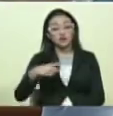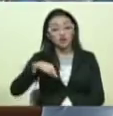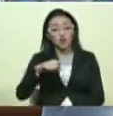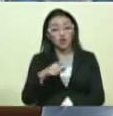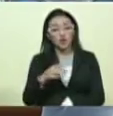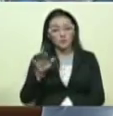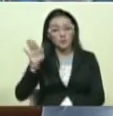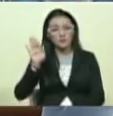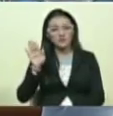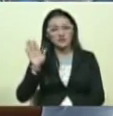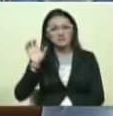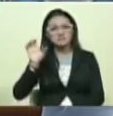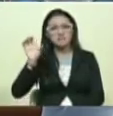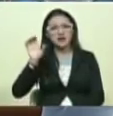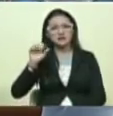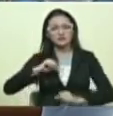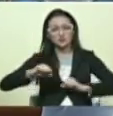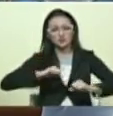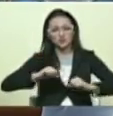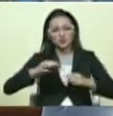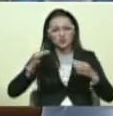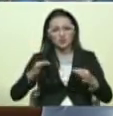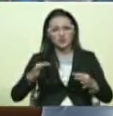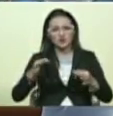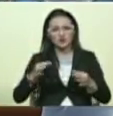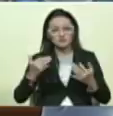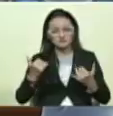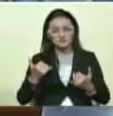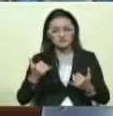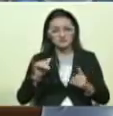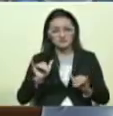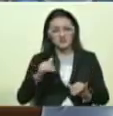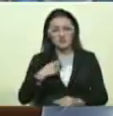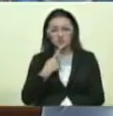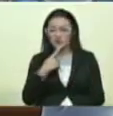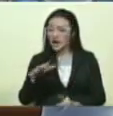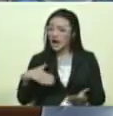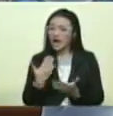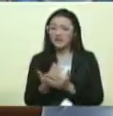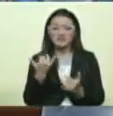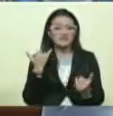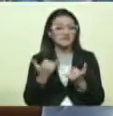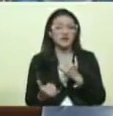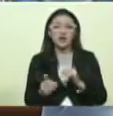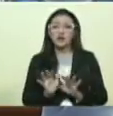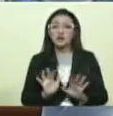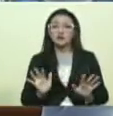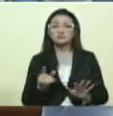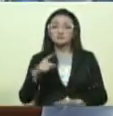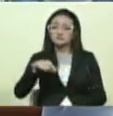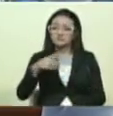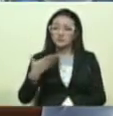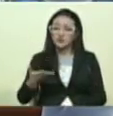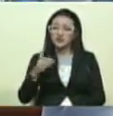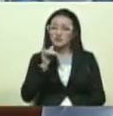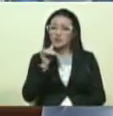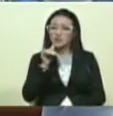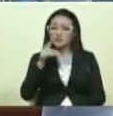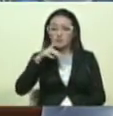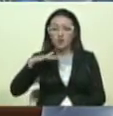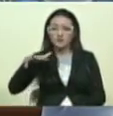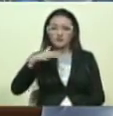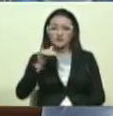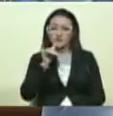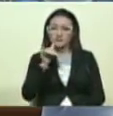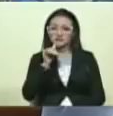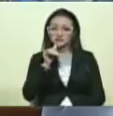con acciones concretas como esta que estoy mencionando, llegar hasta el final, y yo creo que es importante que el pueblo esté informado de lo que